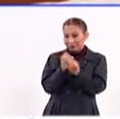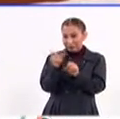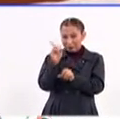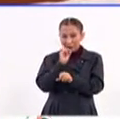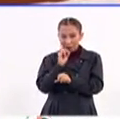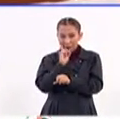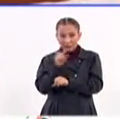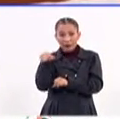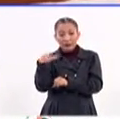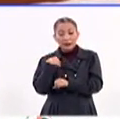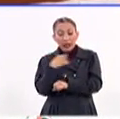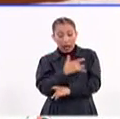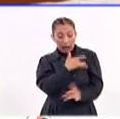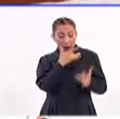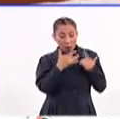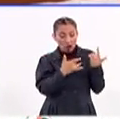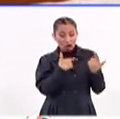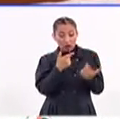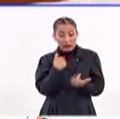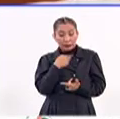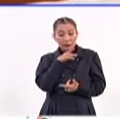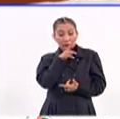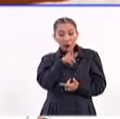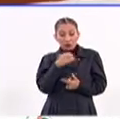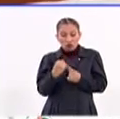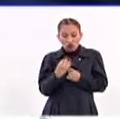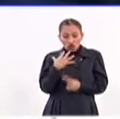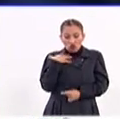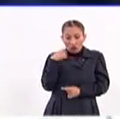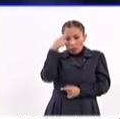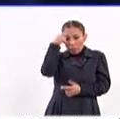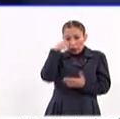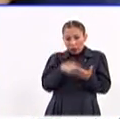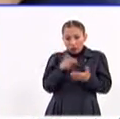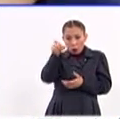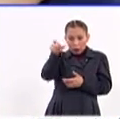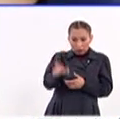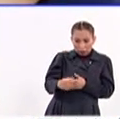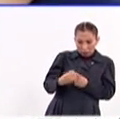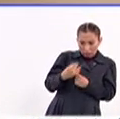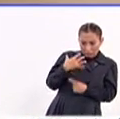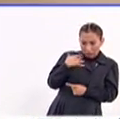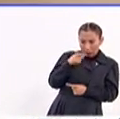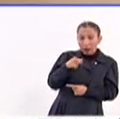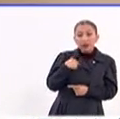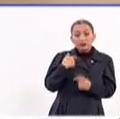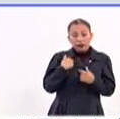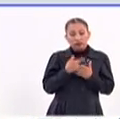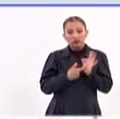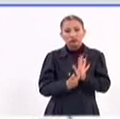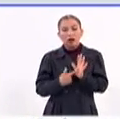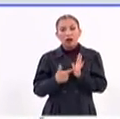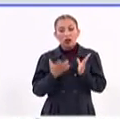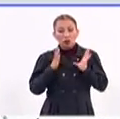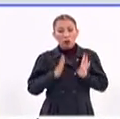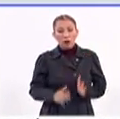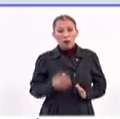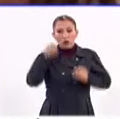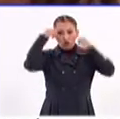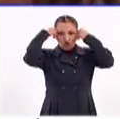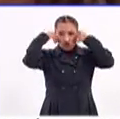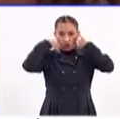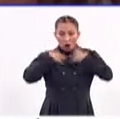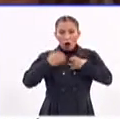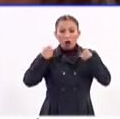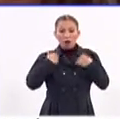investigadora señala que las emociones son una respuesta a estímulos de las creencias y actitudes y que se manifiestan fisiológicamente como sudar